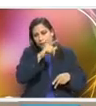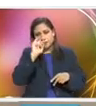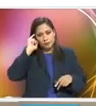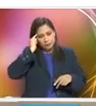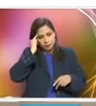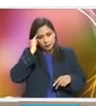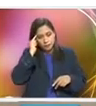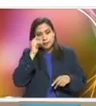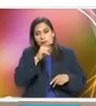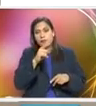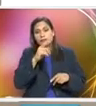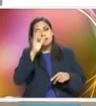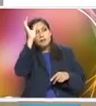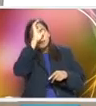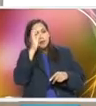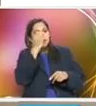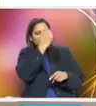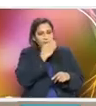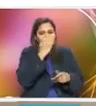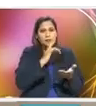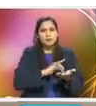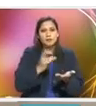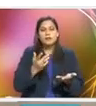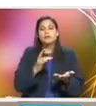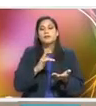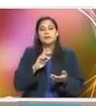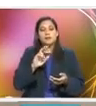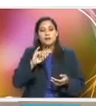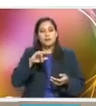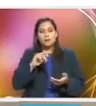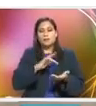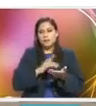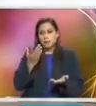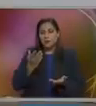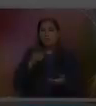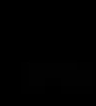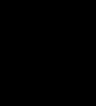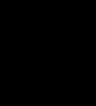indígena se tome en cuenta su cultura. Claro. Gracias. Muchas gracias, Lilian. Y que estés bien. Que tengas buen día.